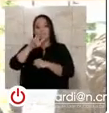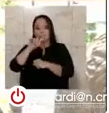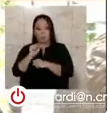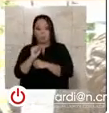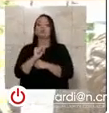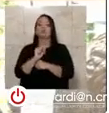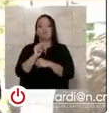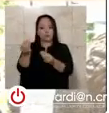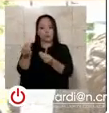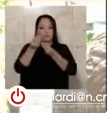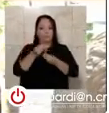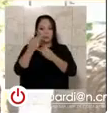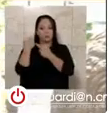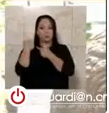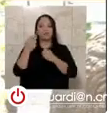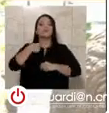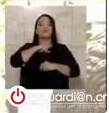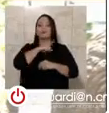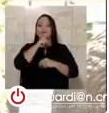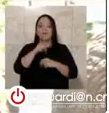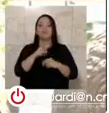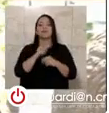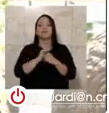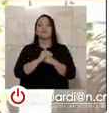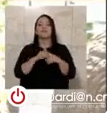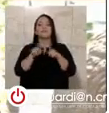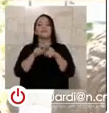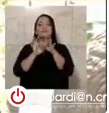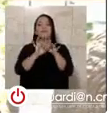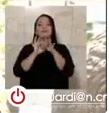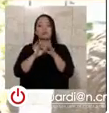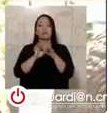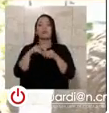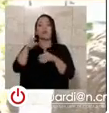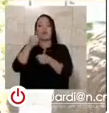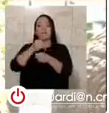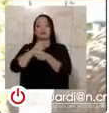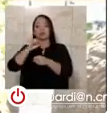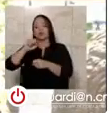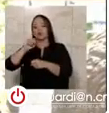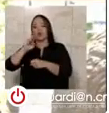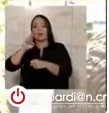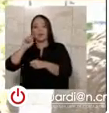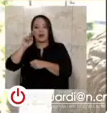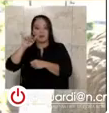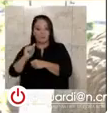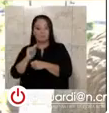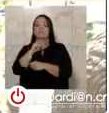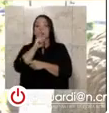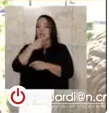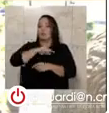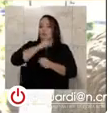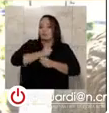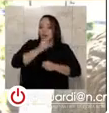ha encomendado y que estamos interrelacionando también con la operación Soberanía. Hemos hecho un trabajo